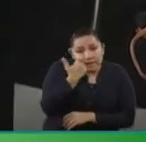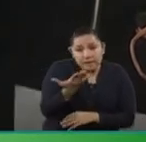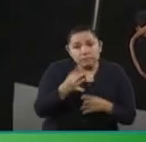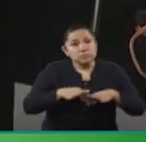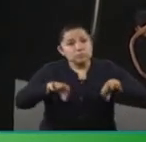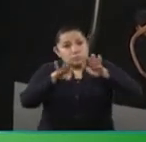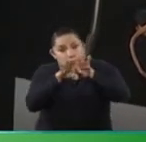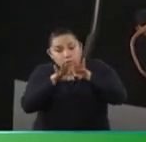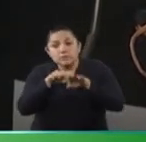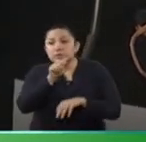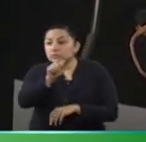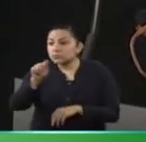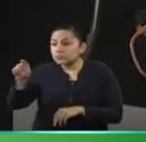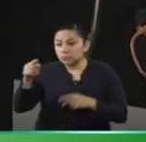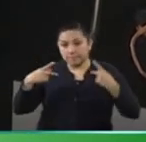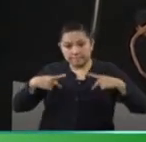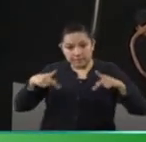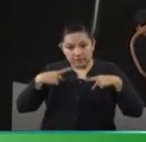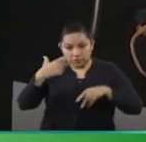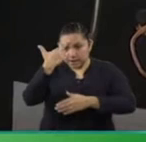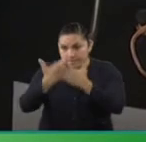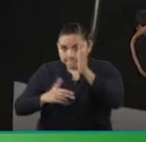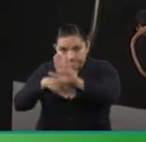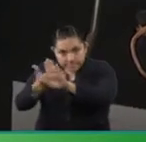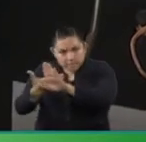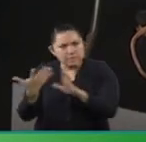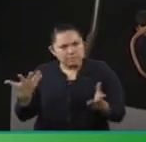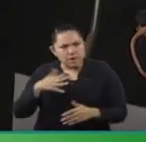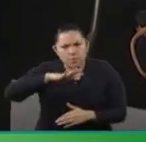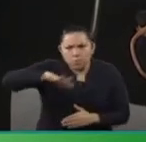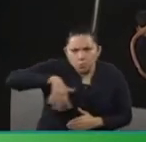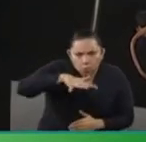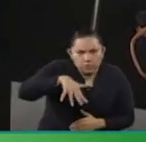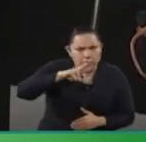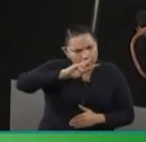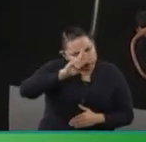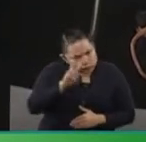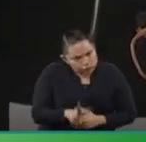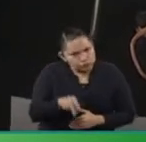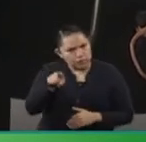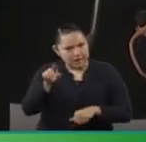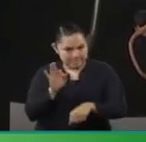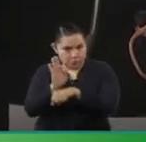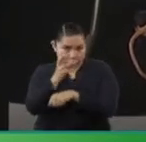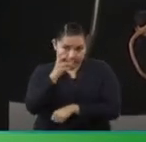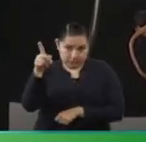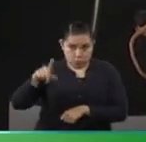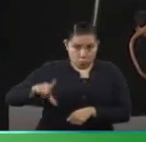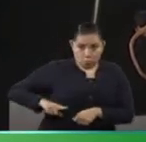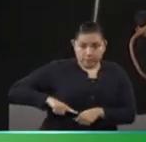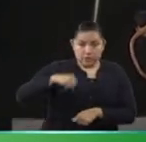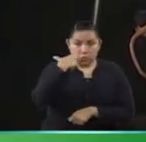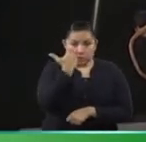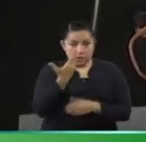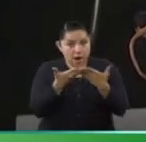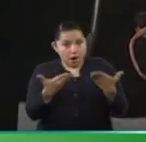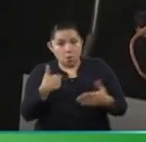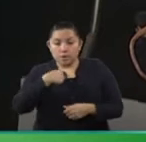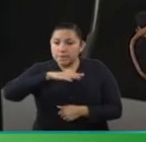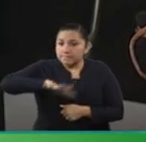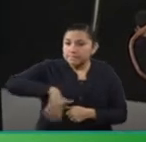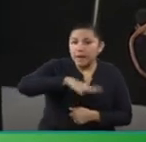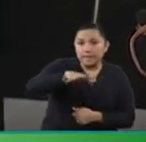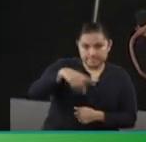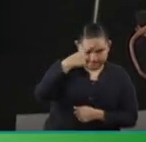culpables sin embargo concluye su mandato con una gran deuda con las madres y padres de Ayotzinapa pues dicha verdad y Justicia no